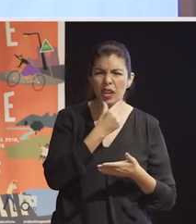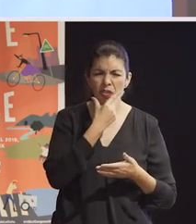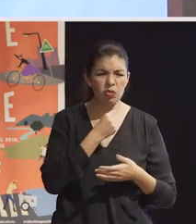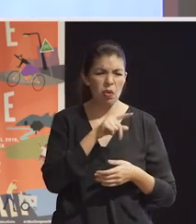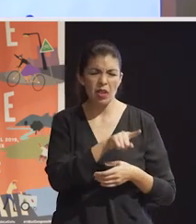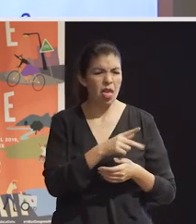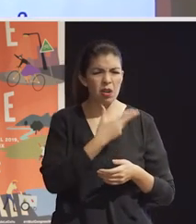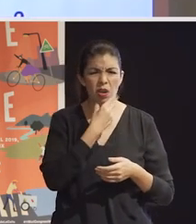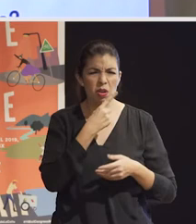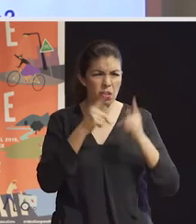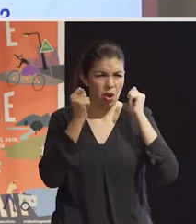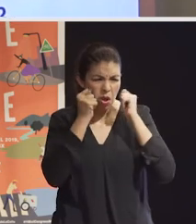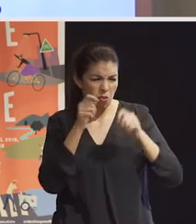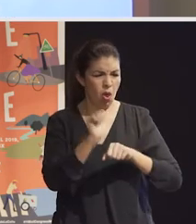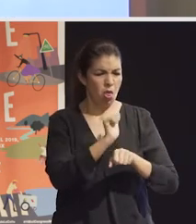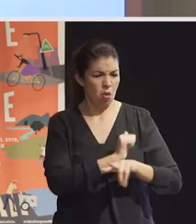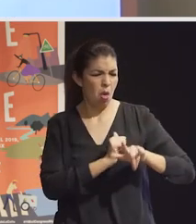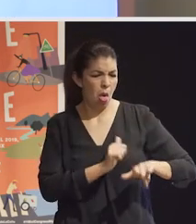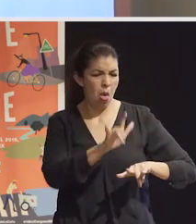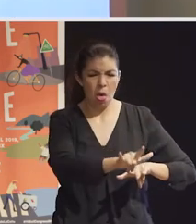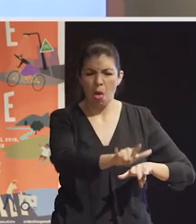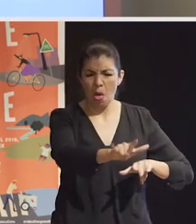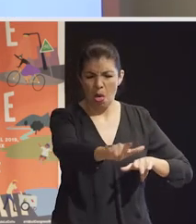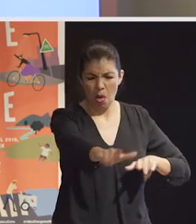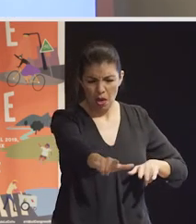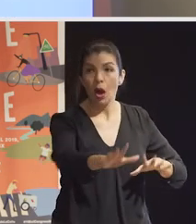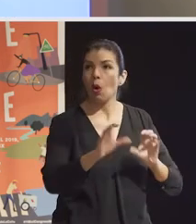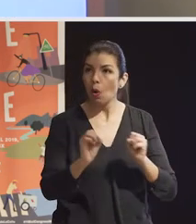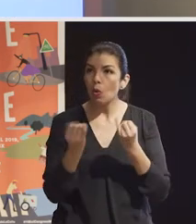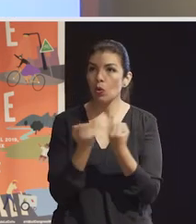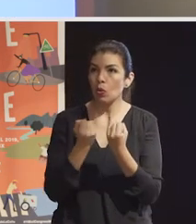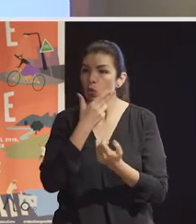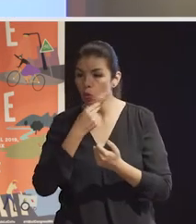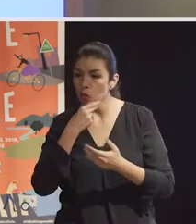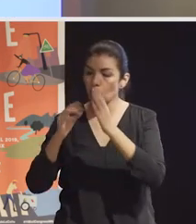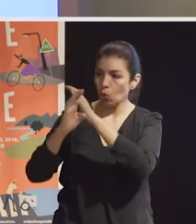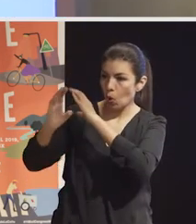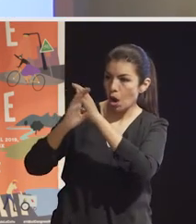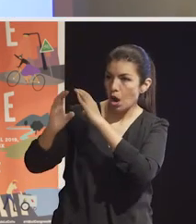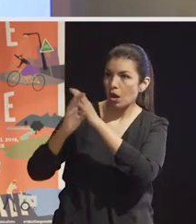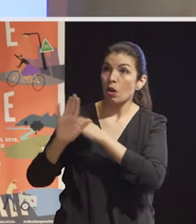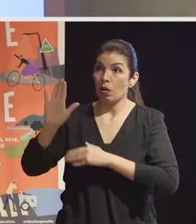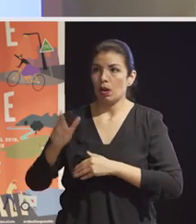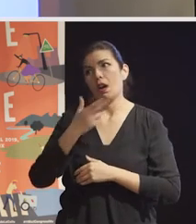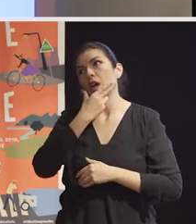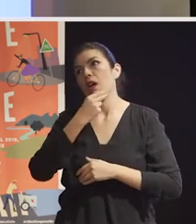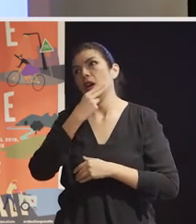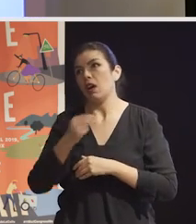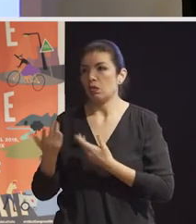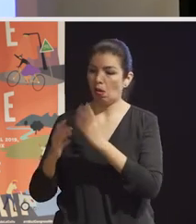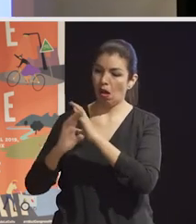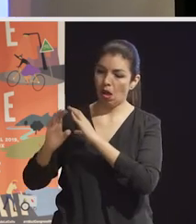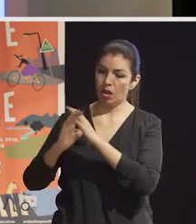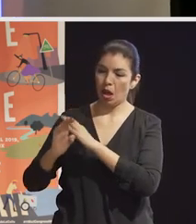sin pensar que algo está alguien que también necesite su espacio y que lo de tomar también el tiempo de hablar y hablar